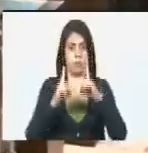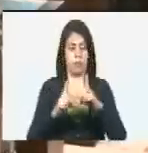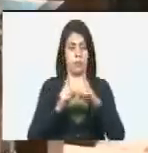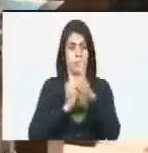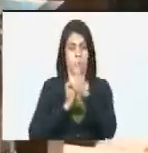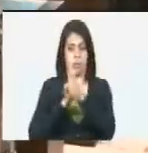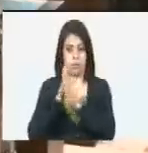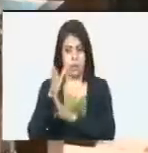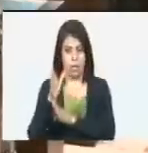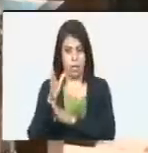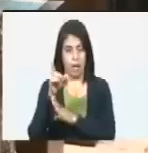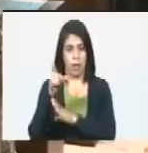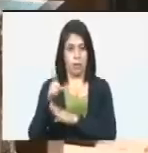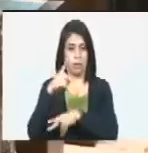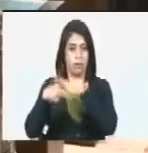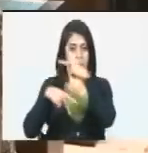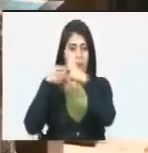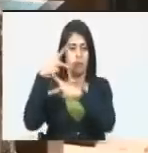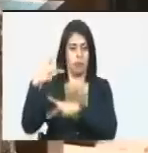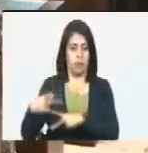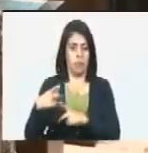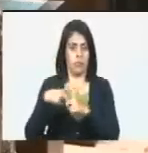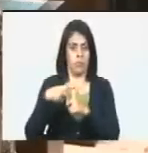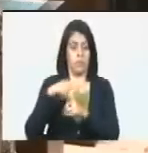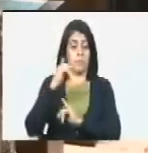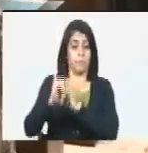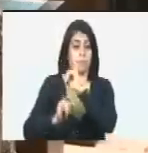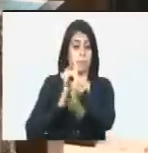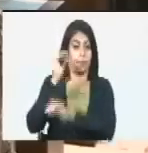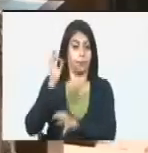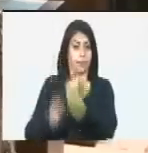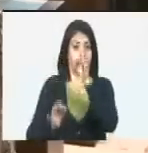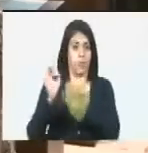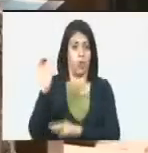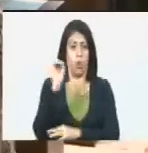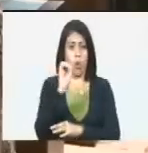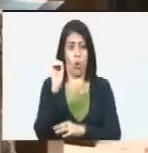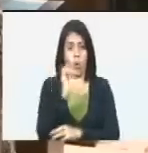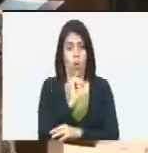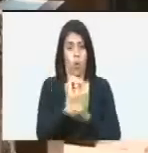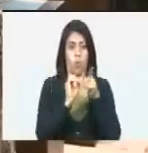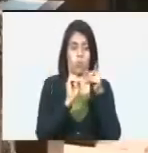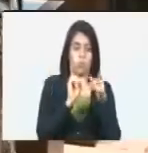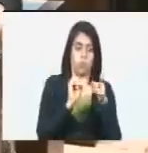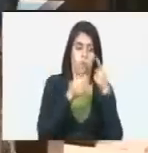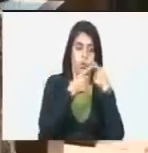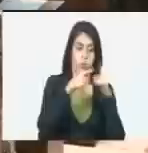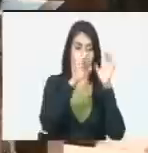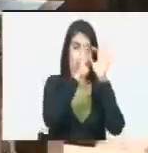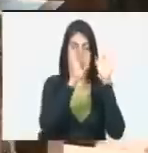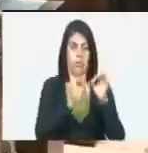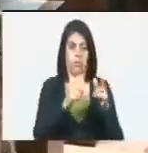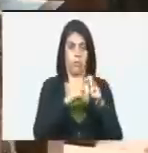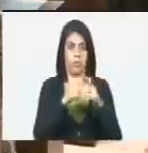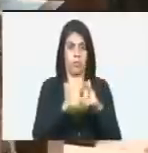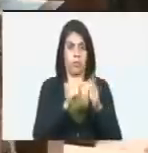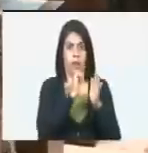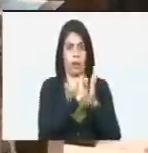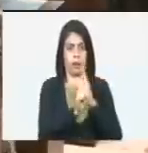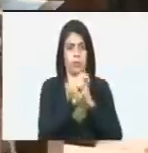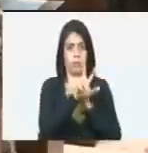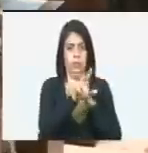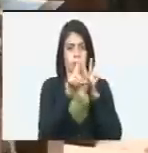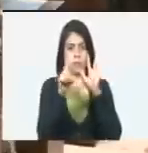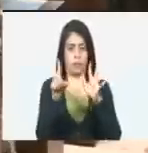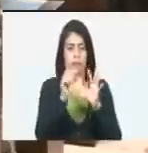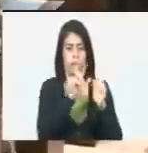continuamos ese proceso en la Corte Internacional de Justicia o la otra vía, artículo 36 y